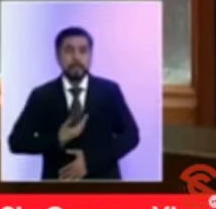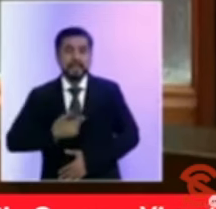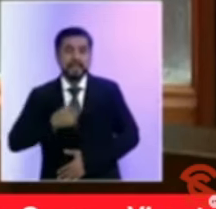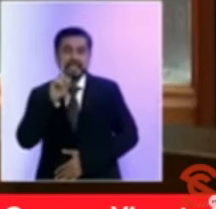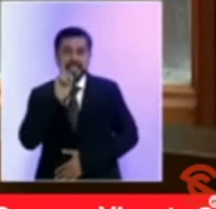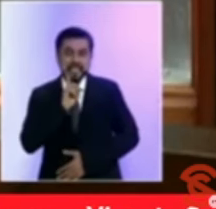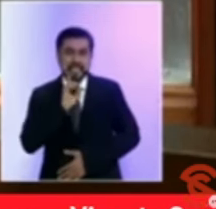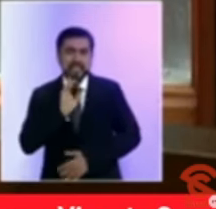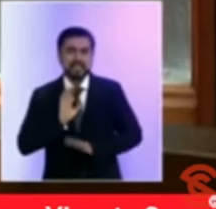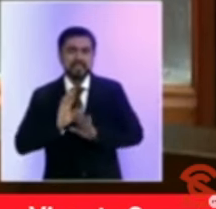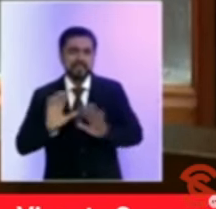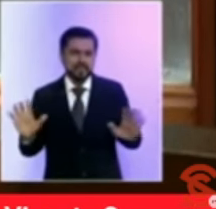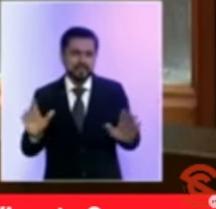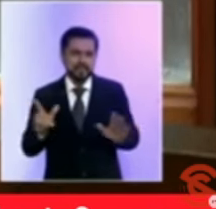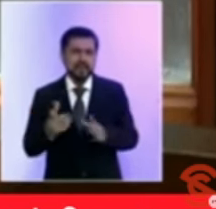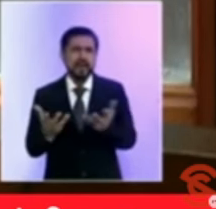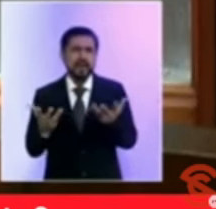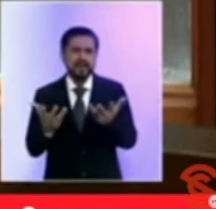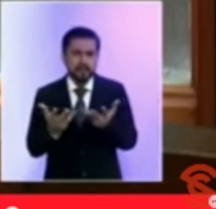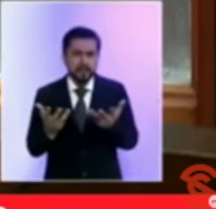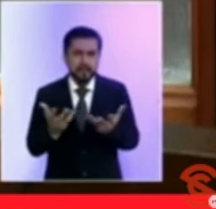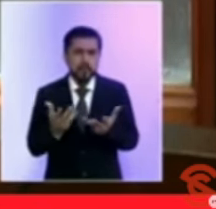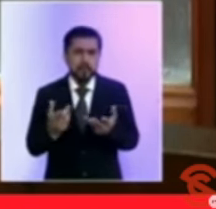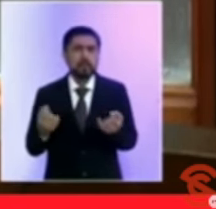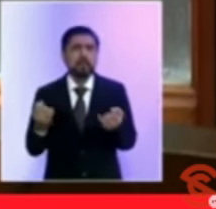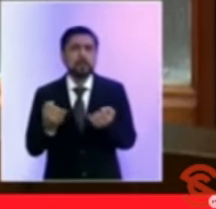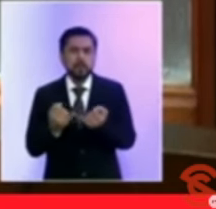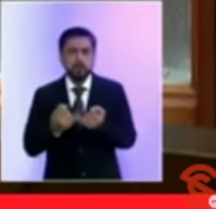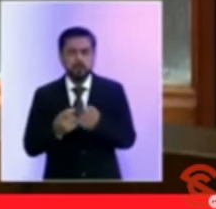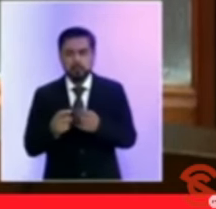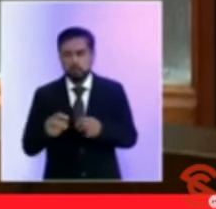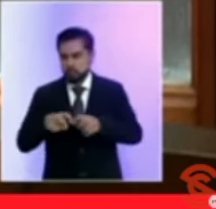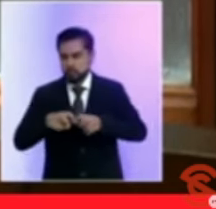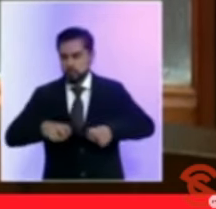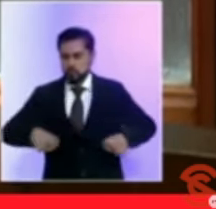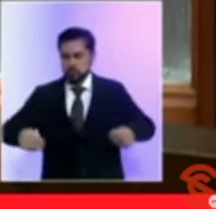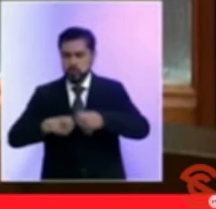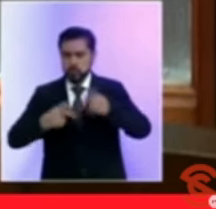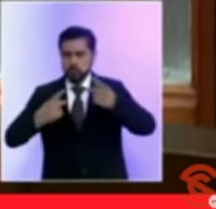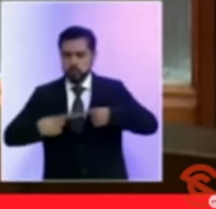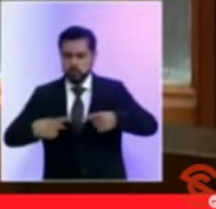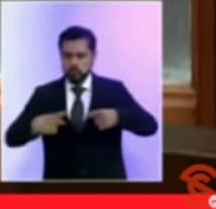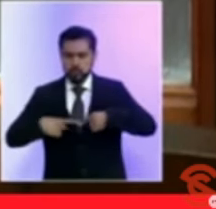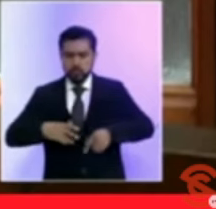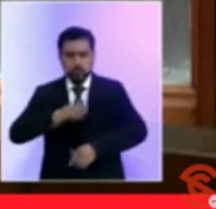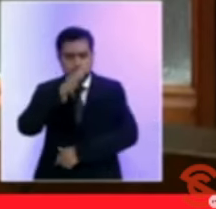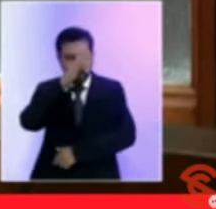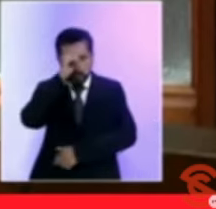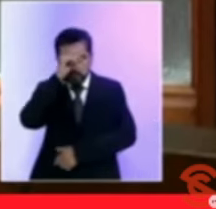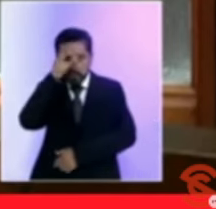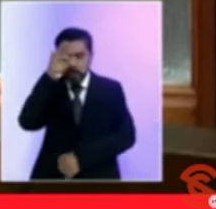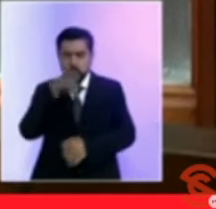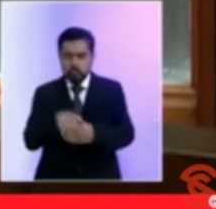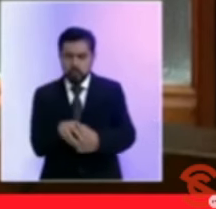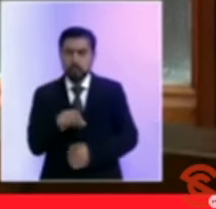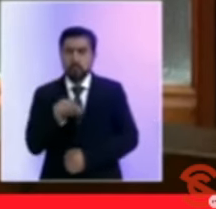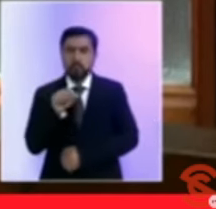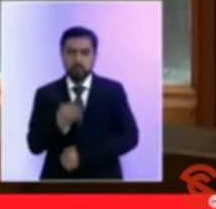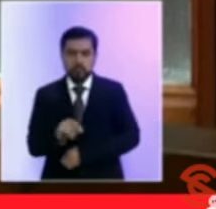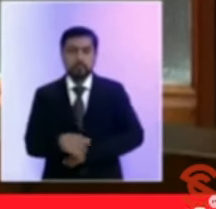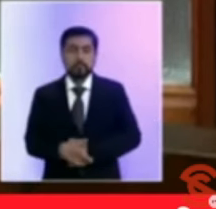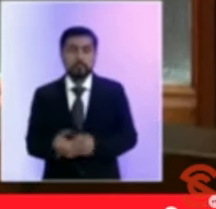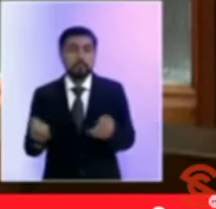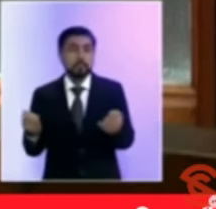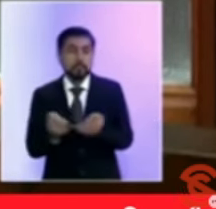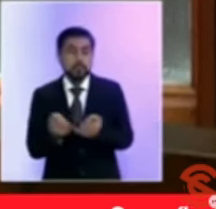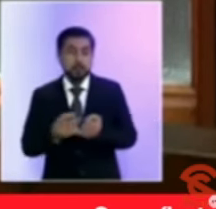una labor que se realizó también por unanimidad y brindó certeza jurídica y transparencia como